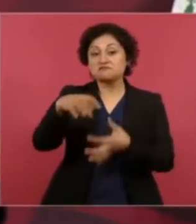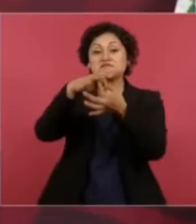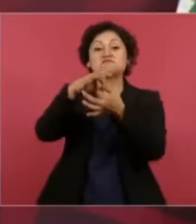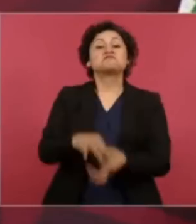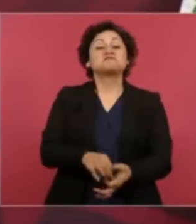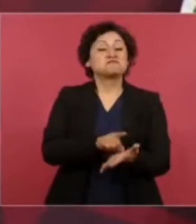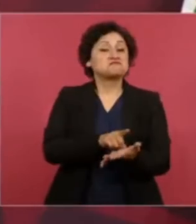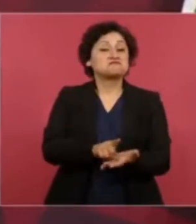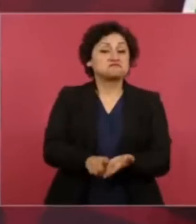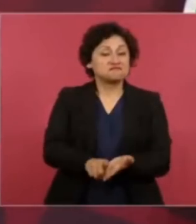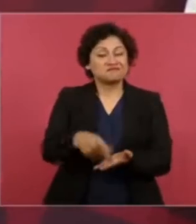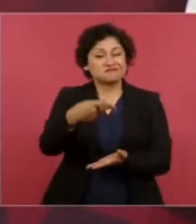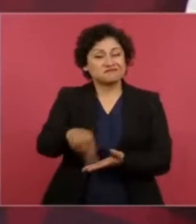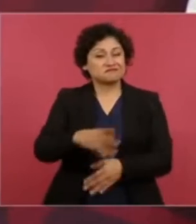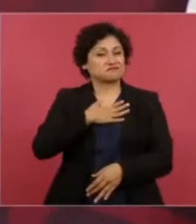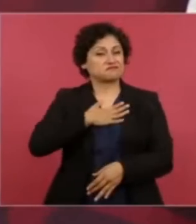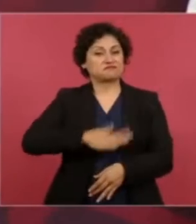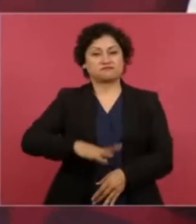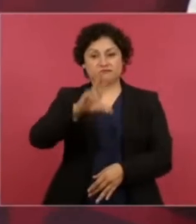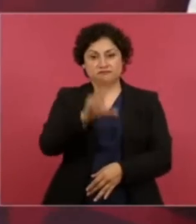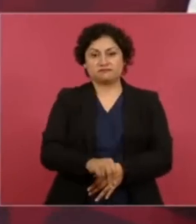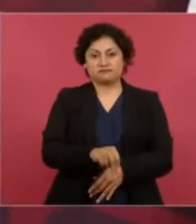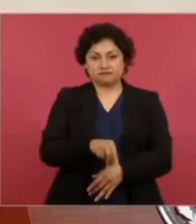a gente cercana a García Luna.